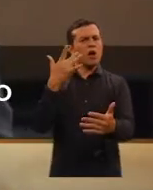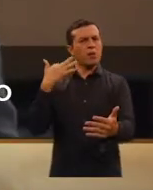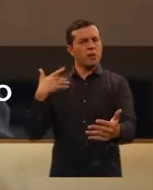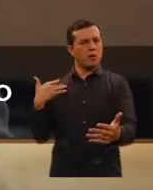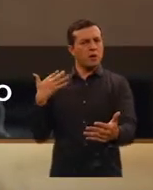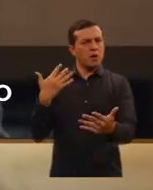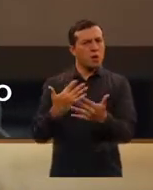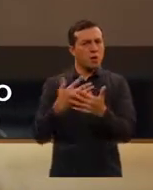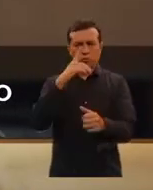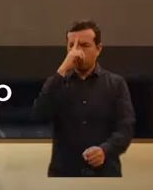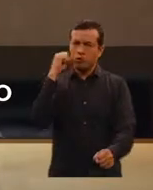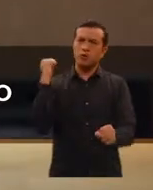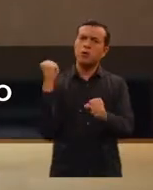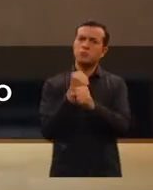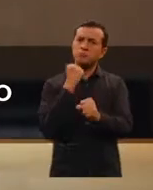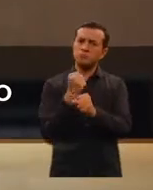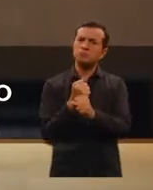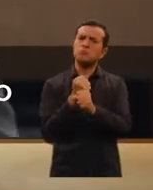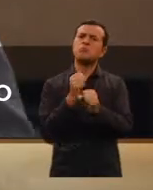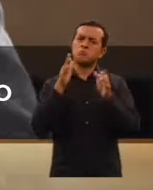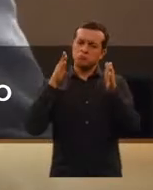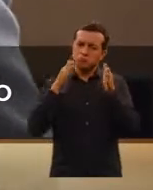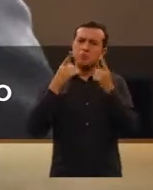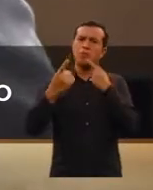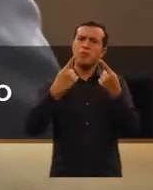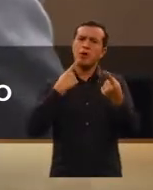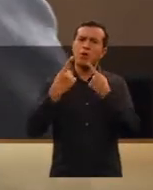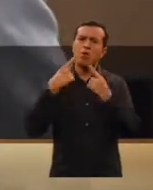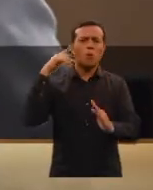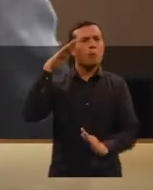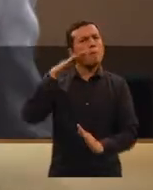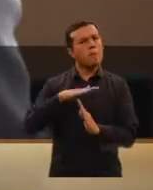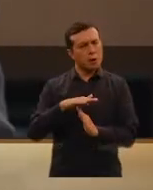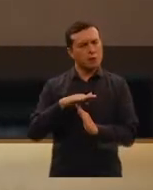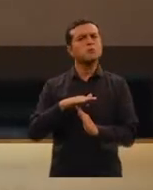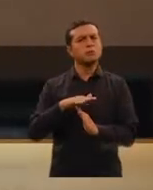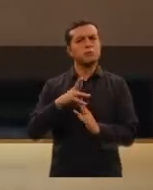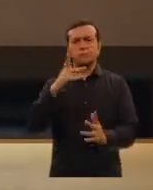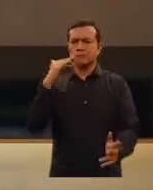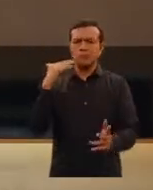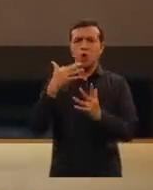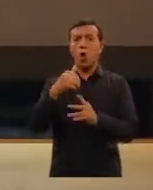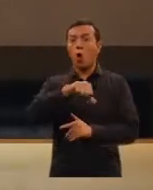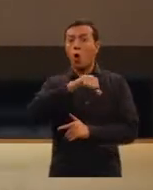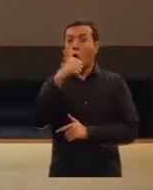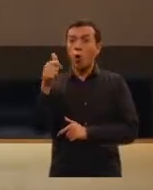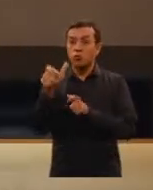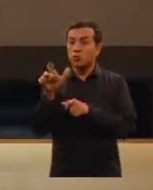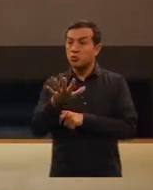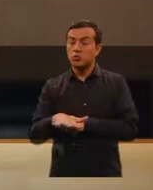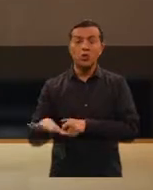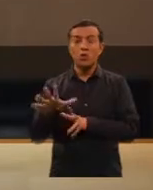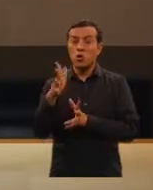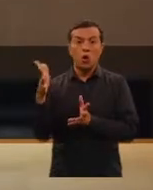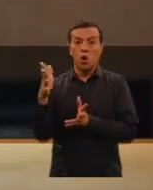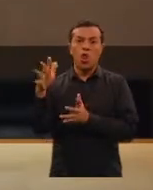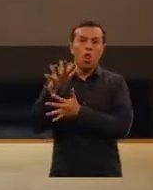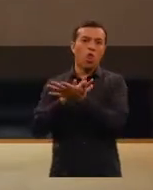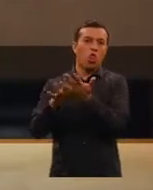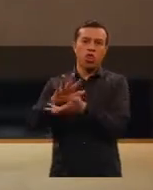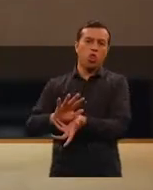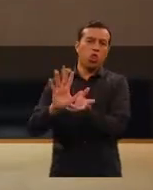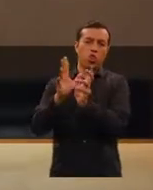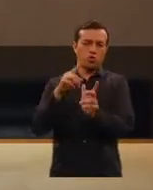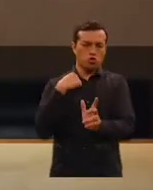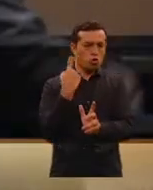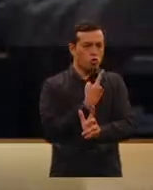el inicio, trabajamos por el diálogo y la paz, mientras otros trabajaban por